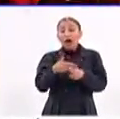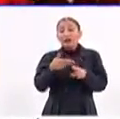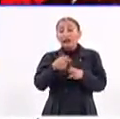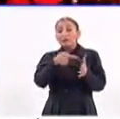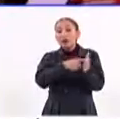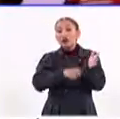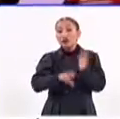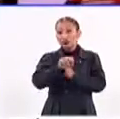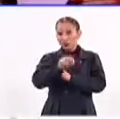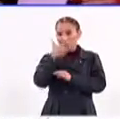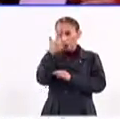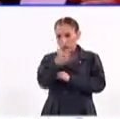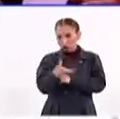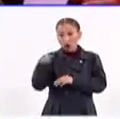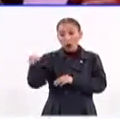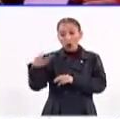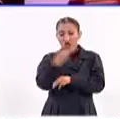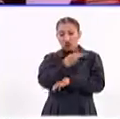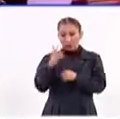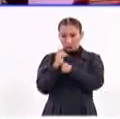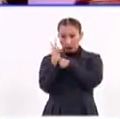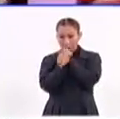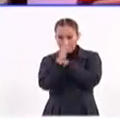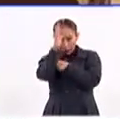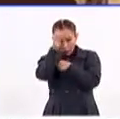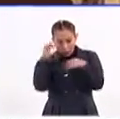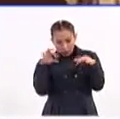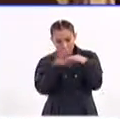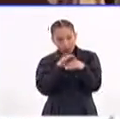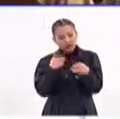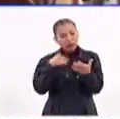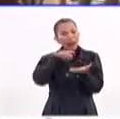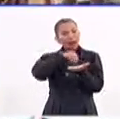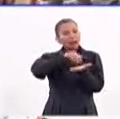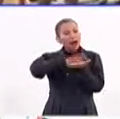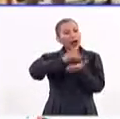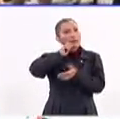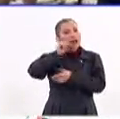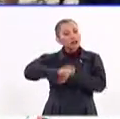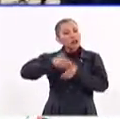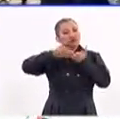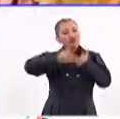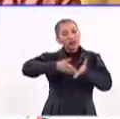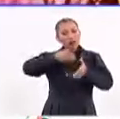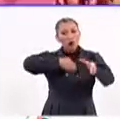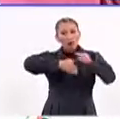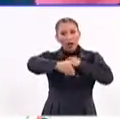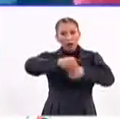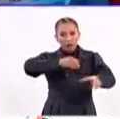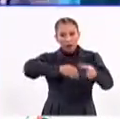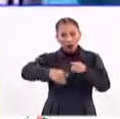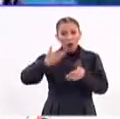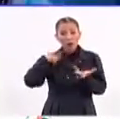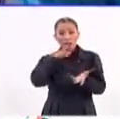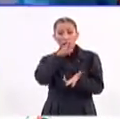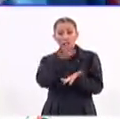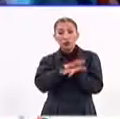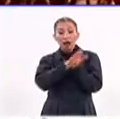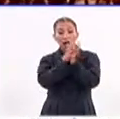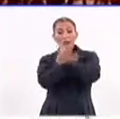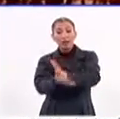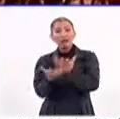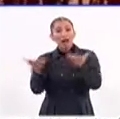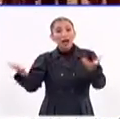en 1888 cuando ambas naciones acordaron un tratado de amistad, navegación y comercio. Como resultado,